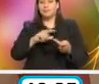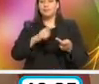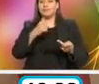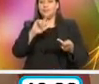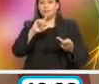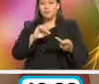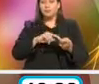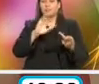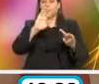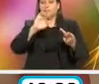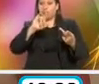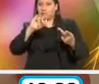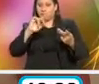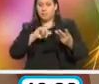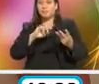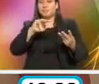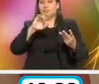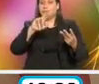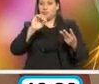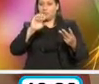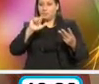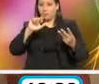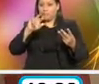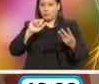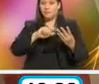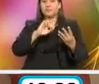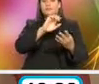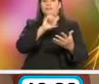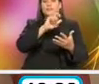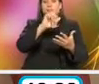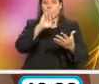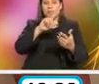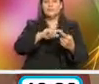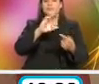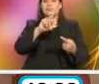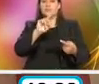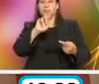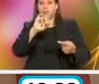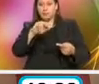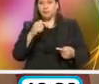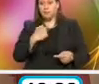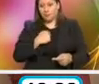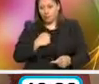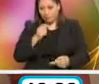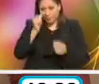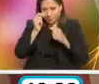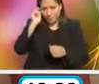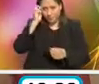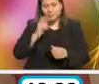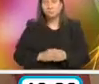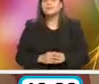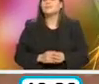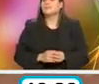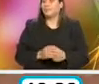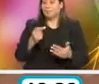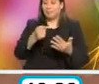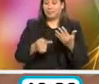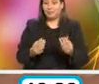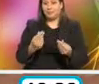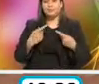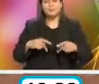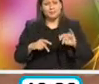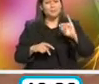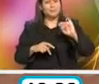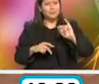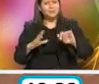Balcázar, Felipe Rodríguez, Miroslava Figueroa, Axel Castro, Karina Miranda y un servidor. Ahí está, un gran elenco. Sí, es un gran